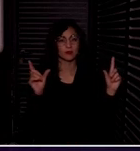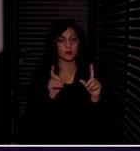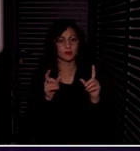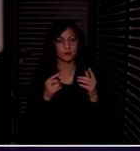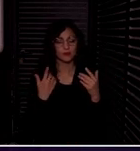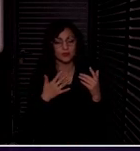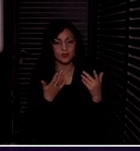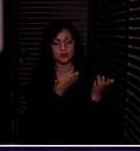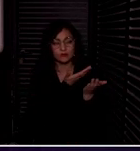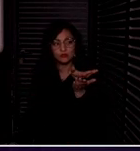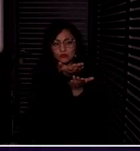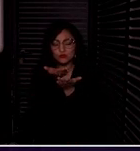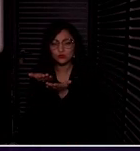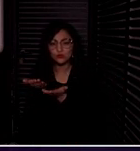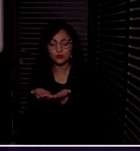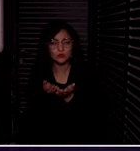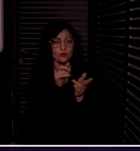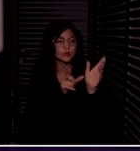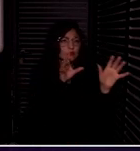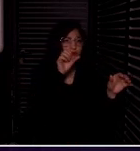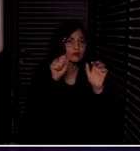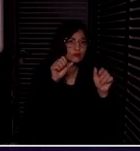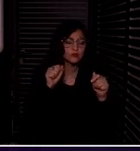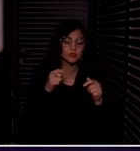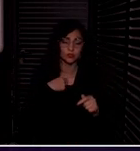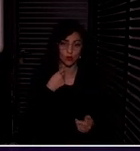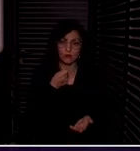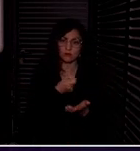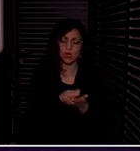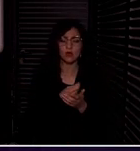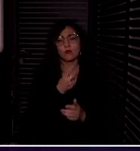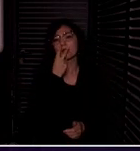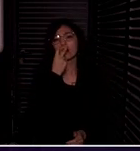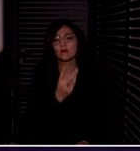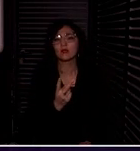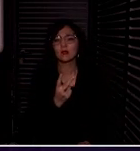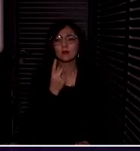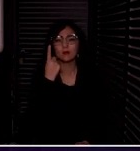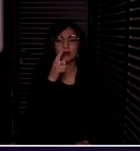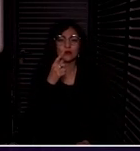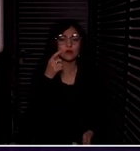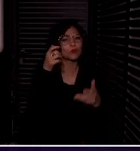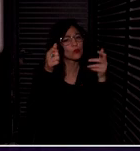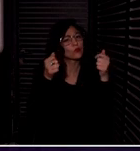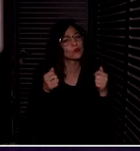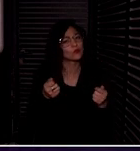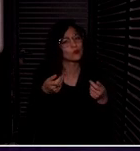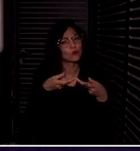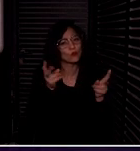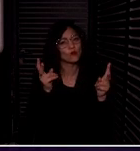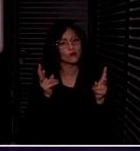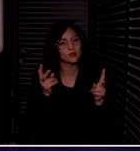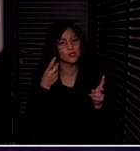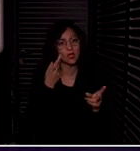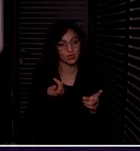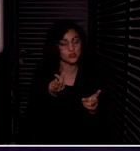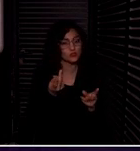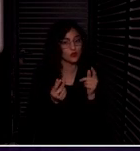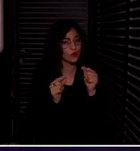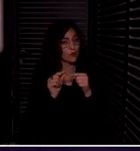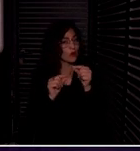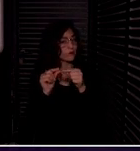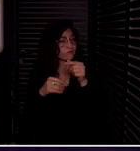la publicidad, o esta idea de que pago por ver y eliminar la publicidad, esta idea pues se ha tornado falsa con el